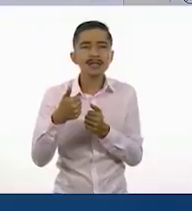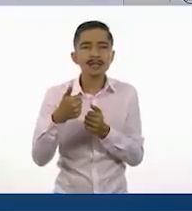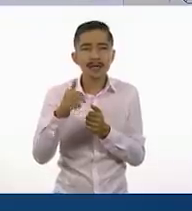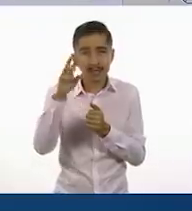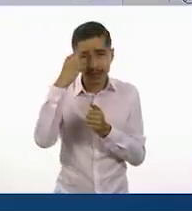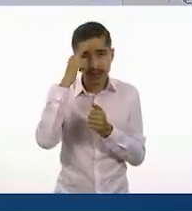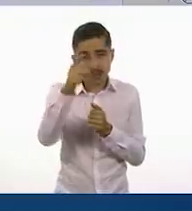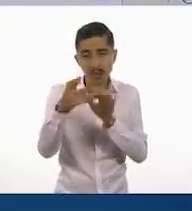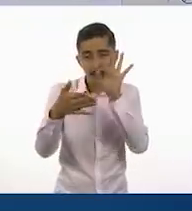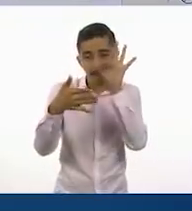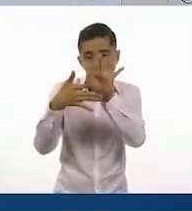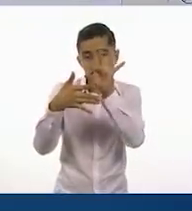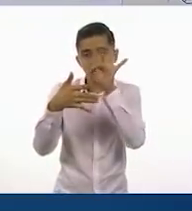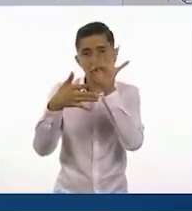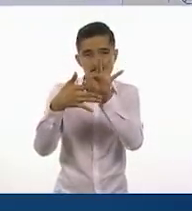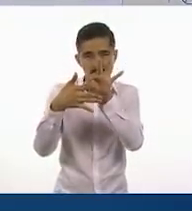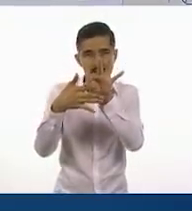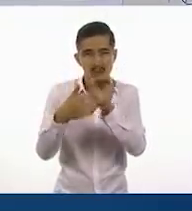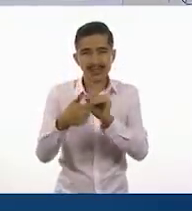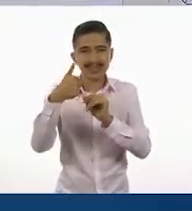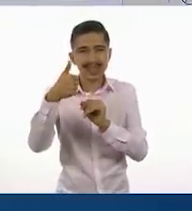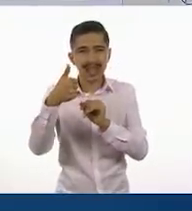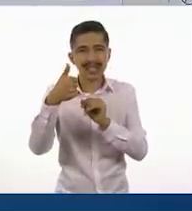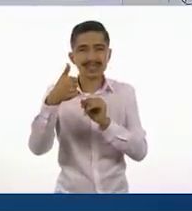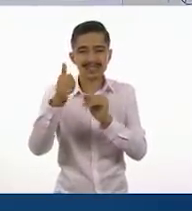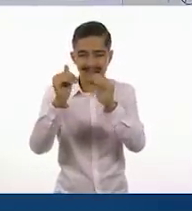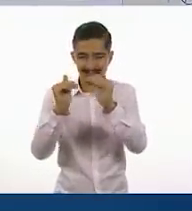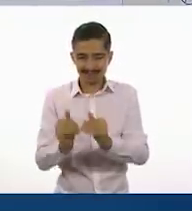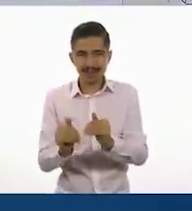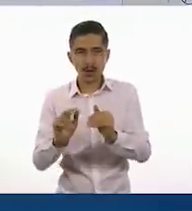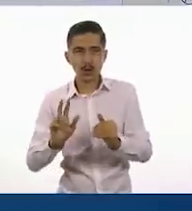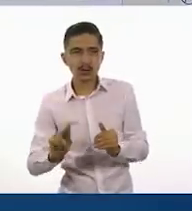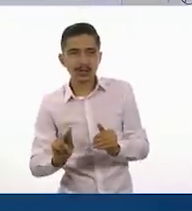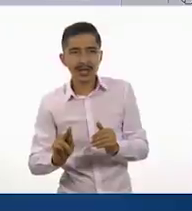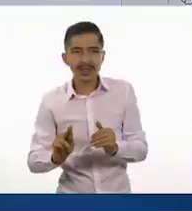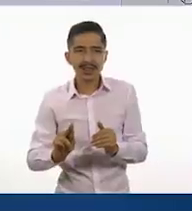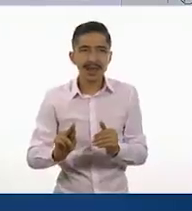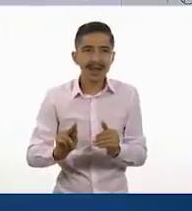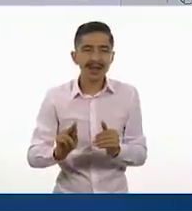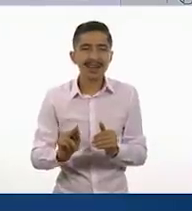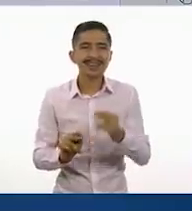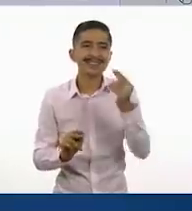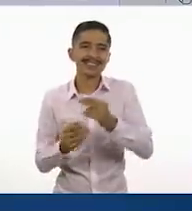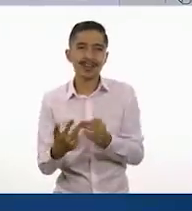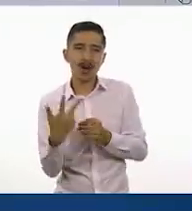punto y ya tendría que ser 8.